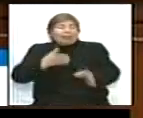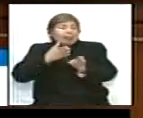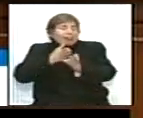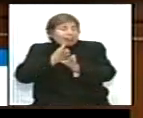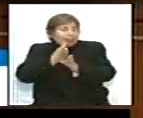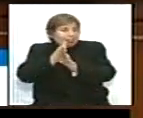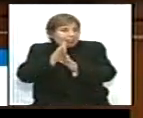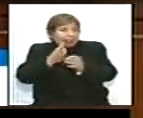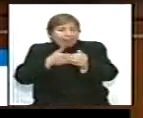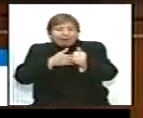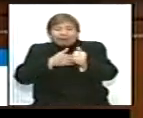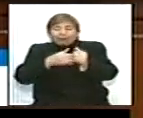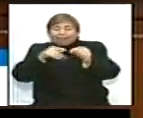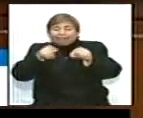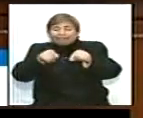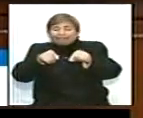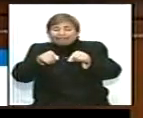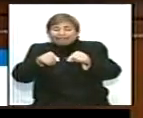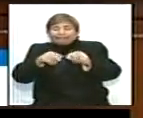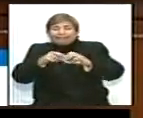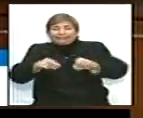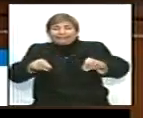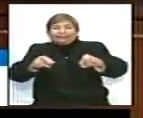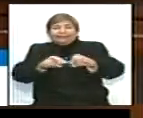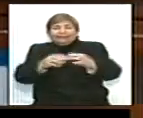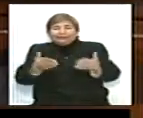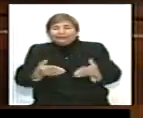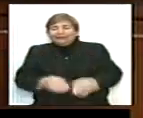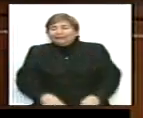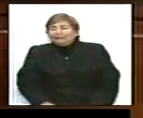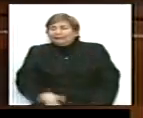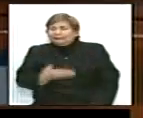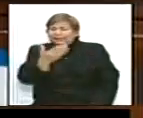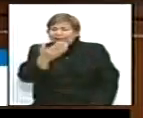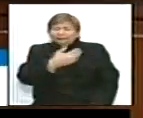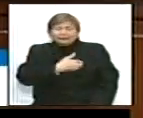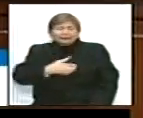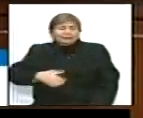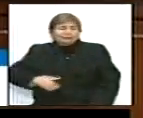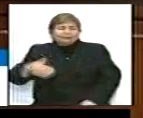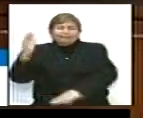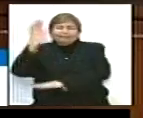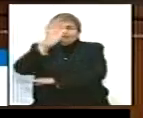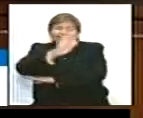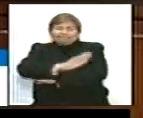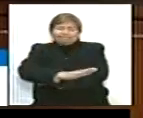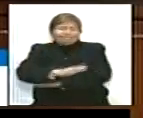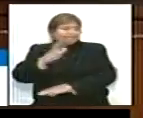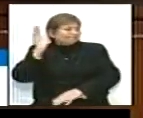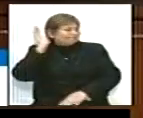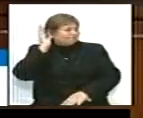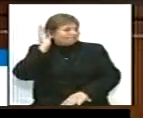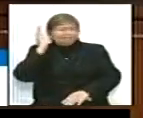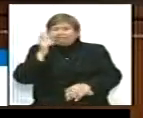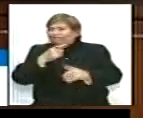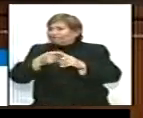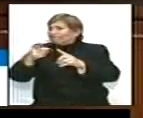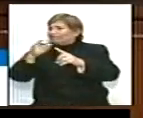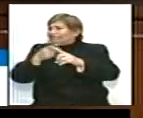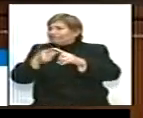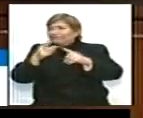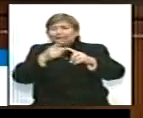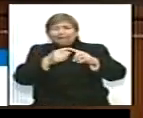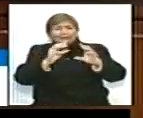de esta, la presidencia de la mesa directiva. Presidente, durante toda la tarde hemos escuchado las diferentes posturas de las